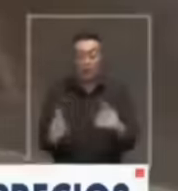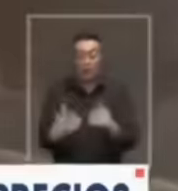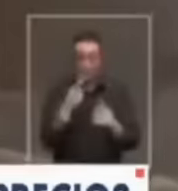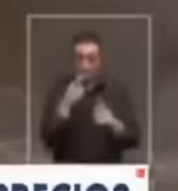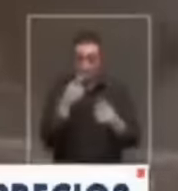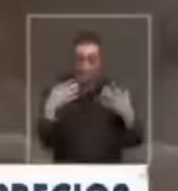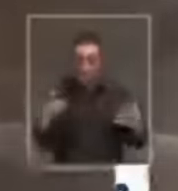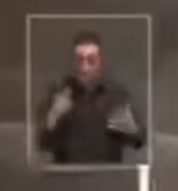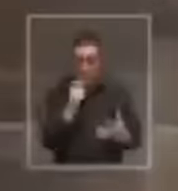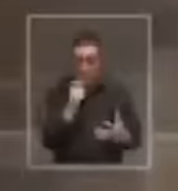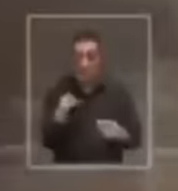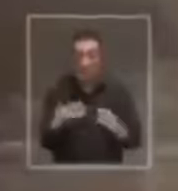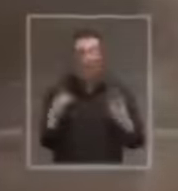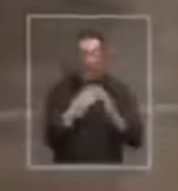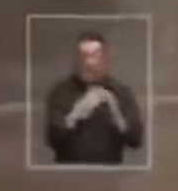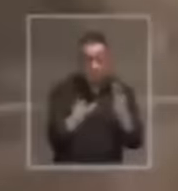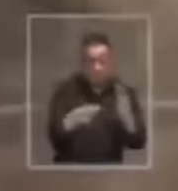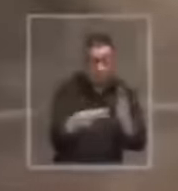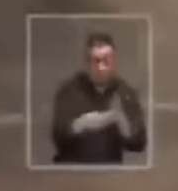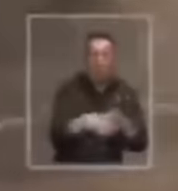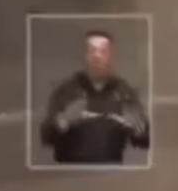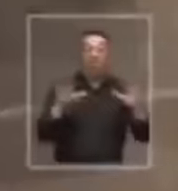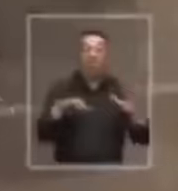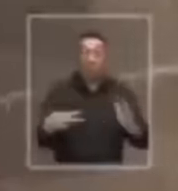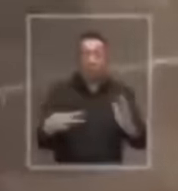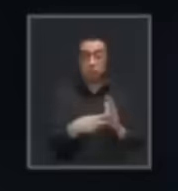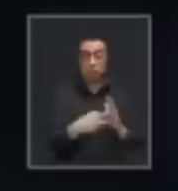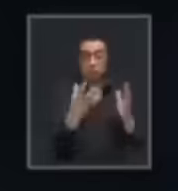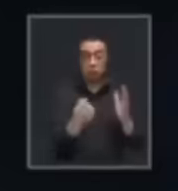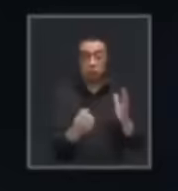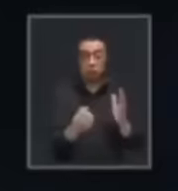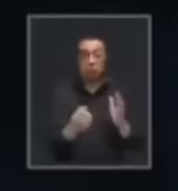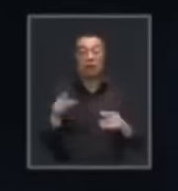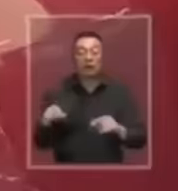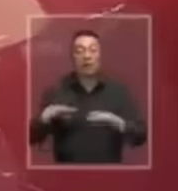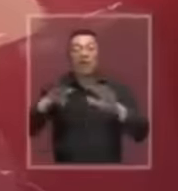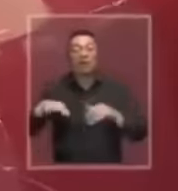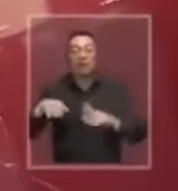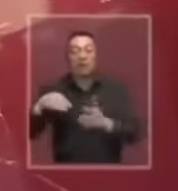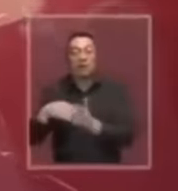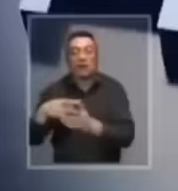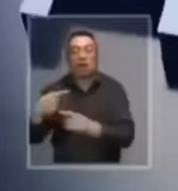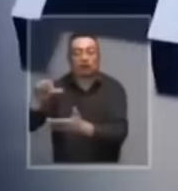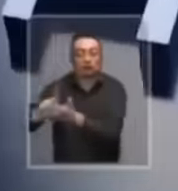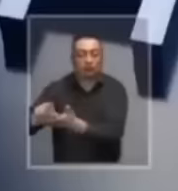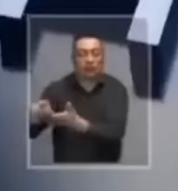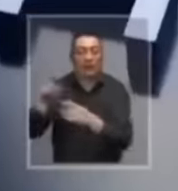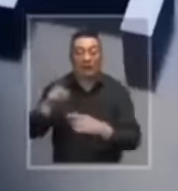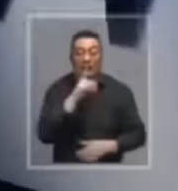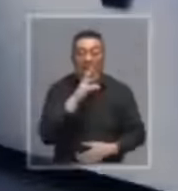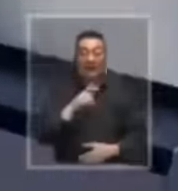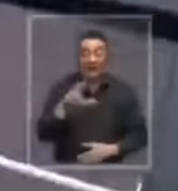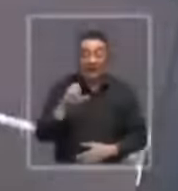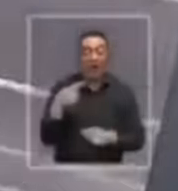3, si se hace en la casa, cuesta cerca de 10.000 pesos y en electrolinera casi 19.000 pesos. A futuro, Tesla incorporará